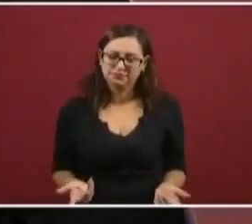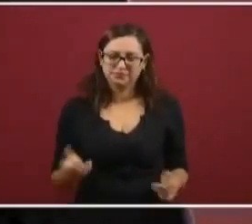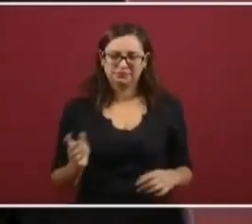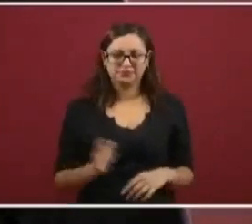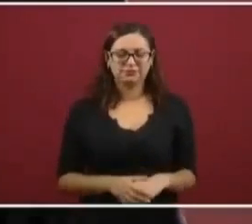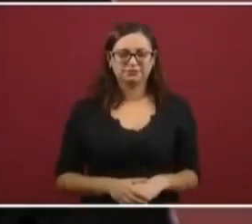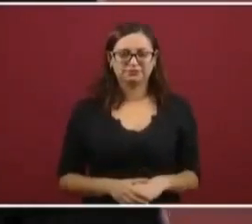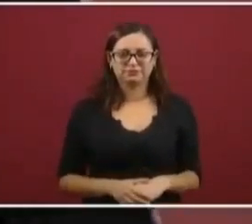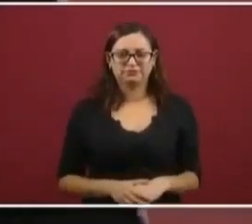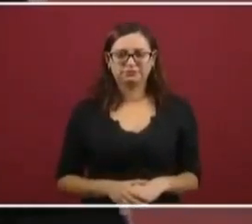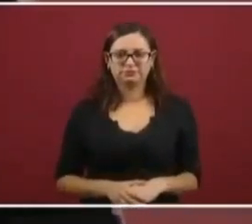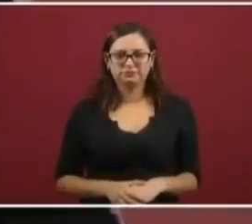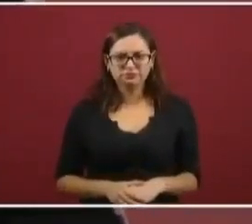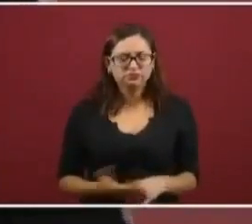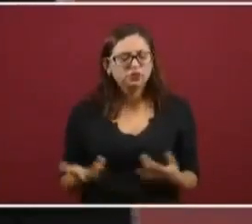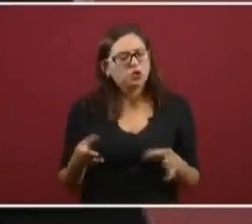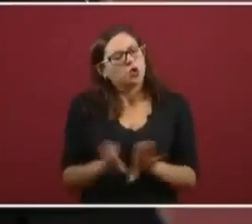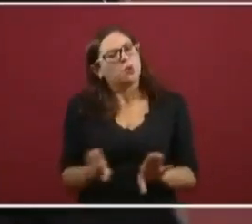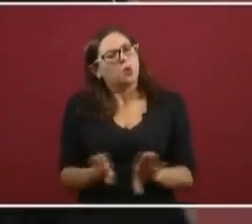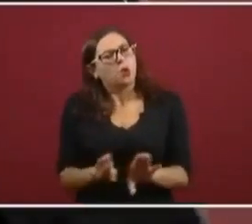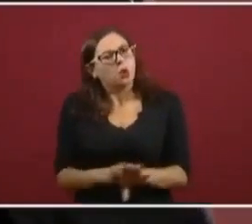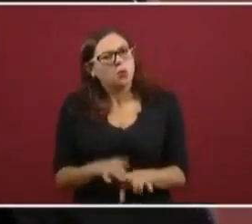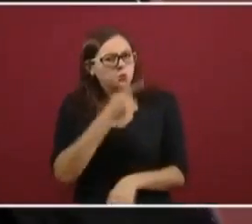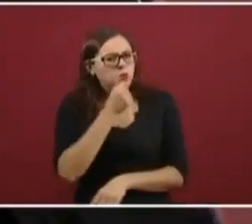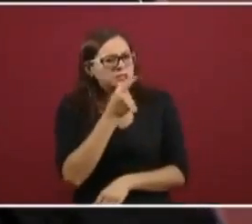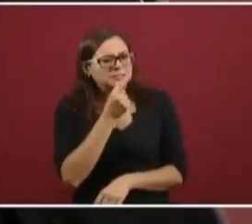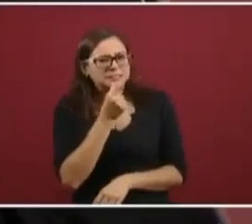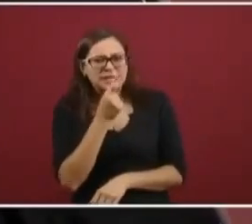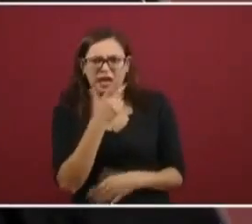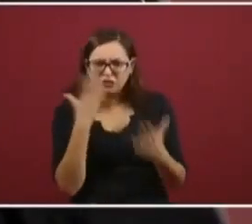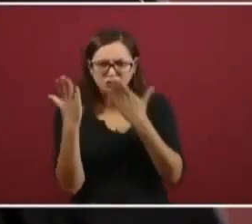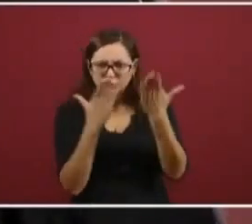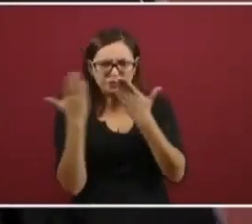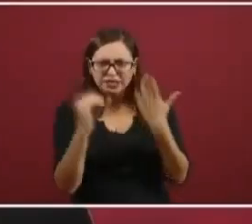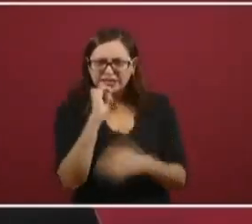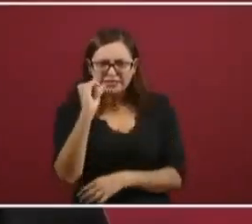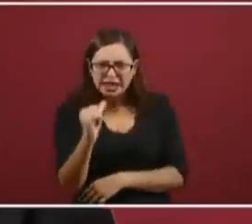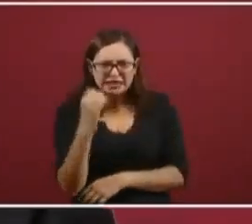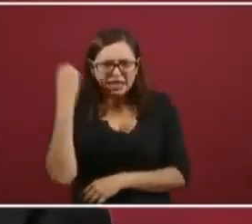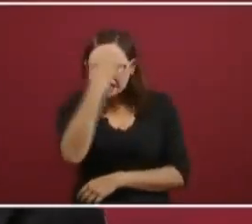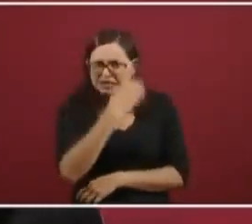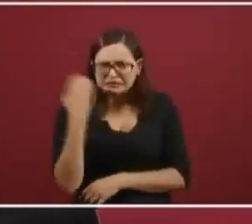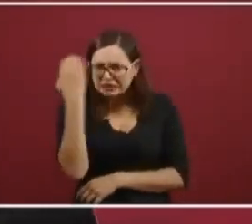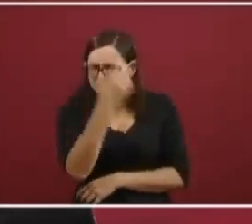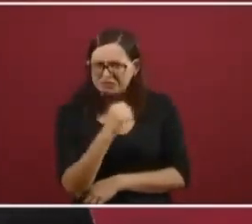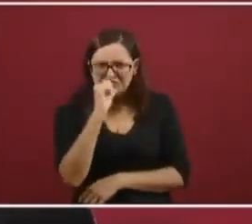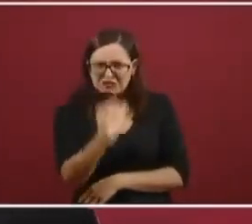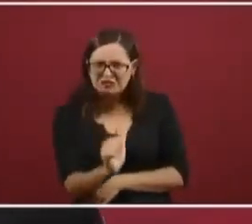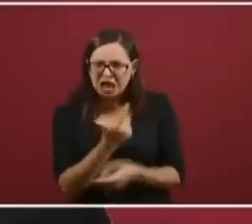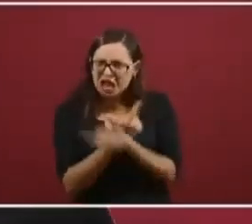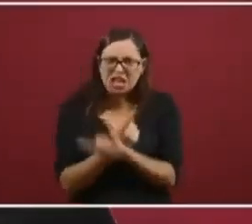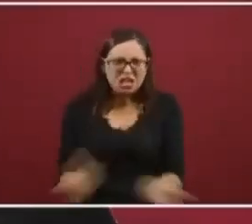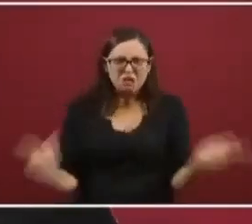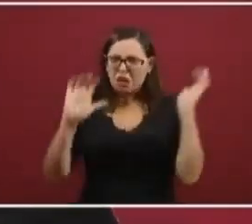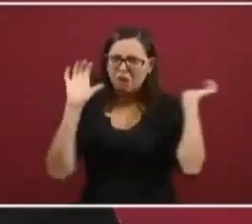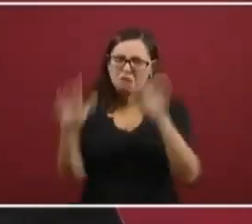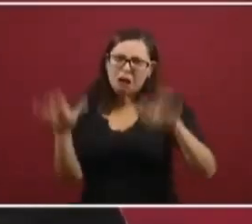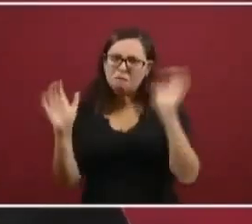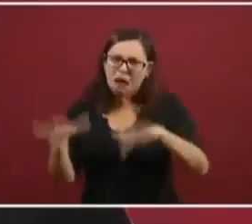sí Entonces cómo va a ser la cosa va a entrar cualquiera a la guardia